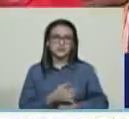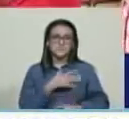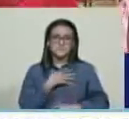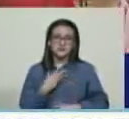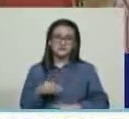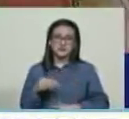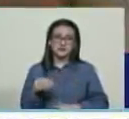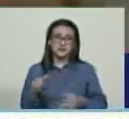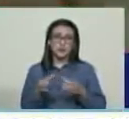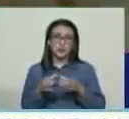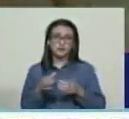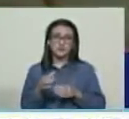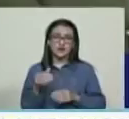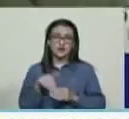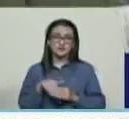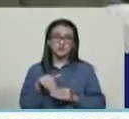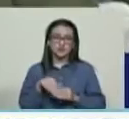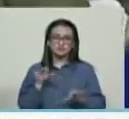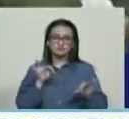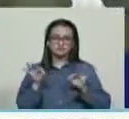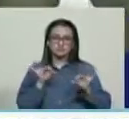presidente de la Junta Electoral para elegir